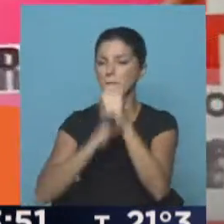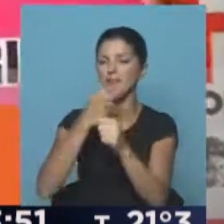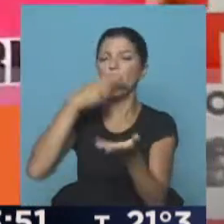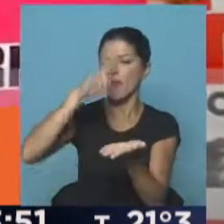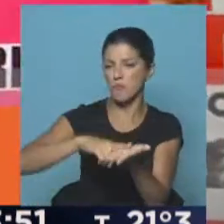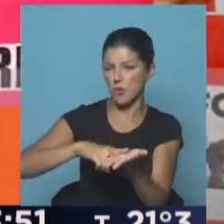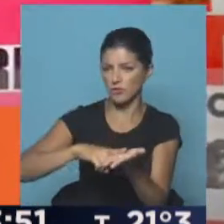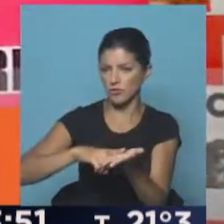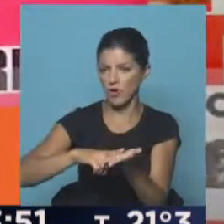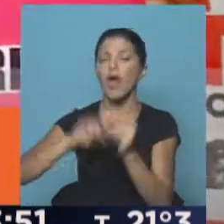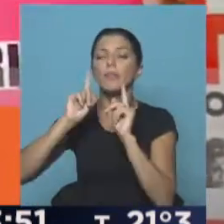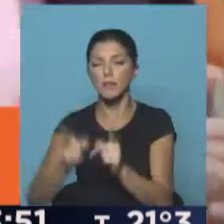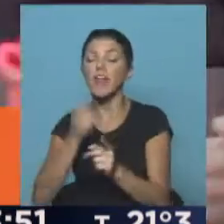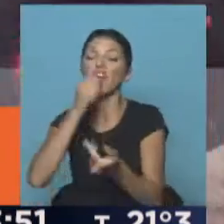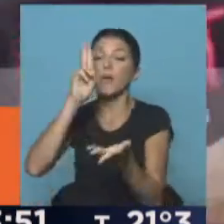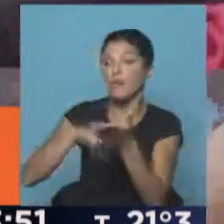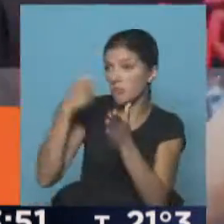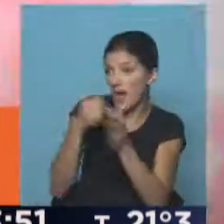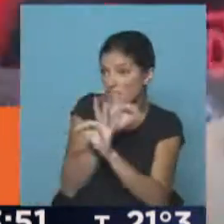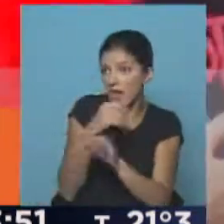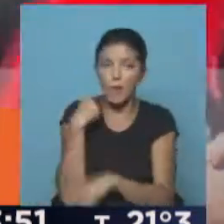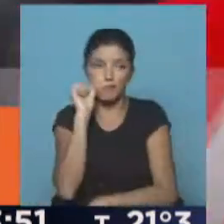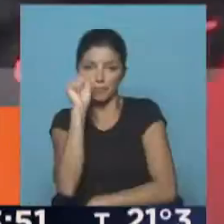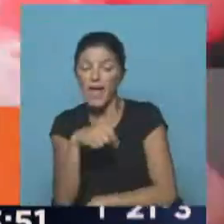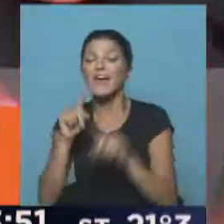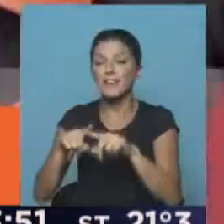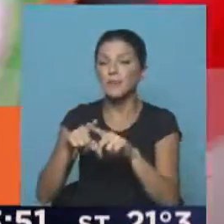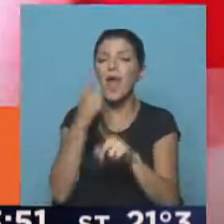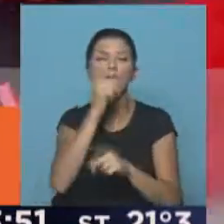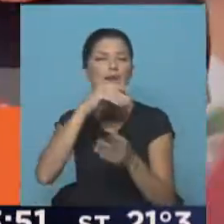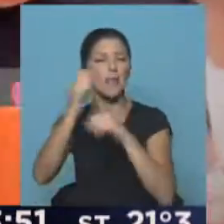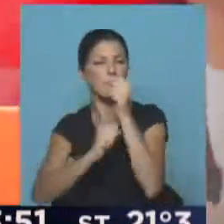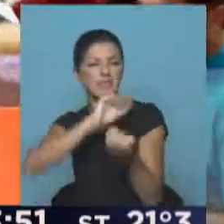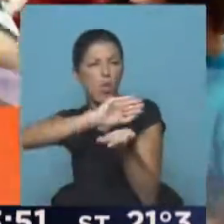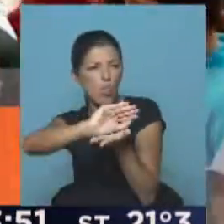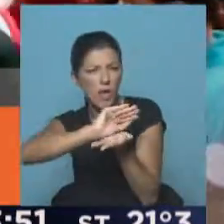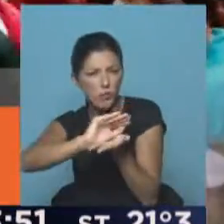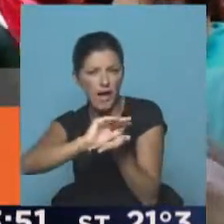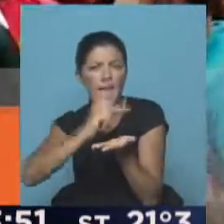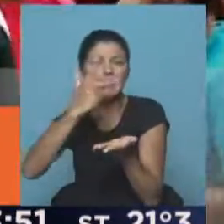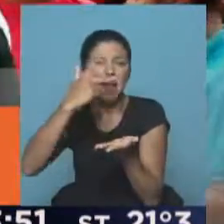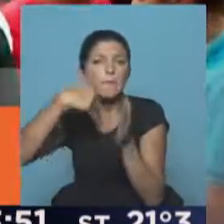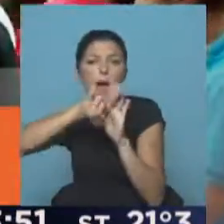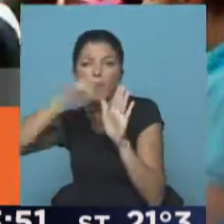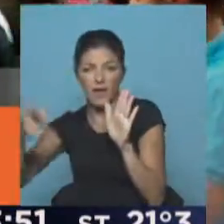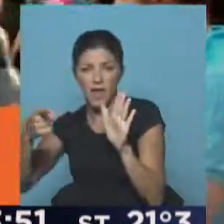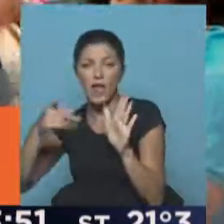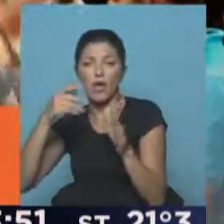se omite el combate a la evasión y se perdonan las deudas de empresas que triplican el déficit del sistema de